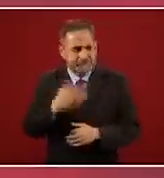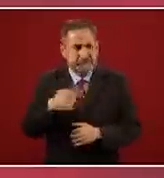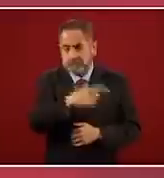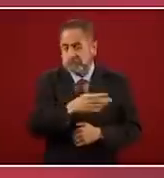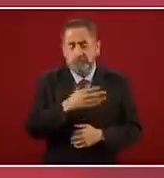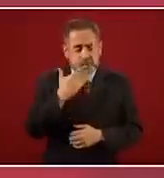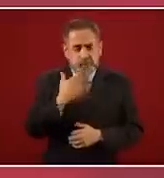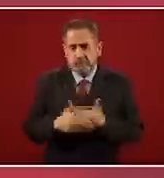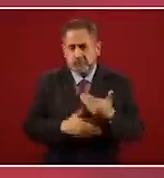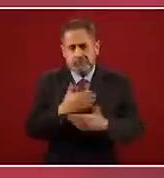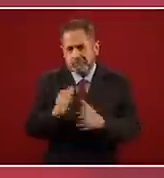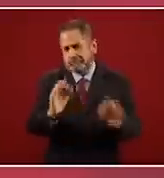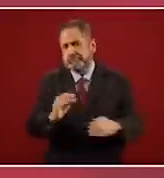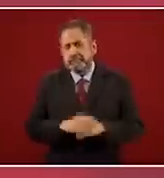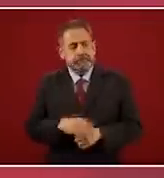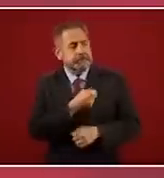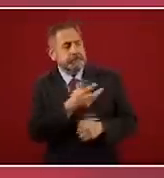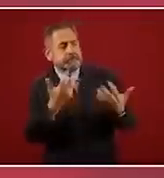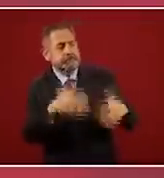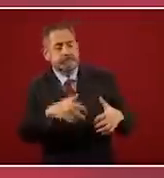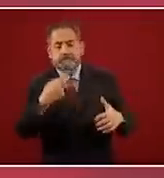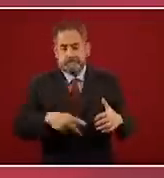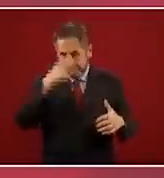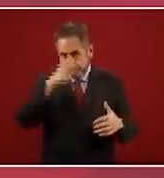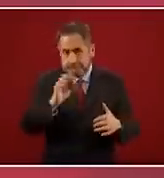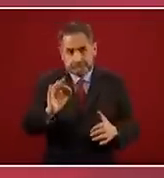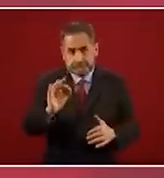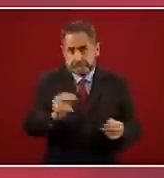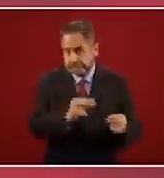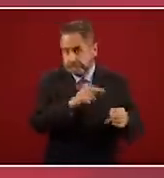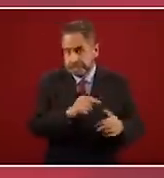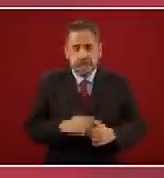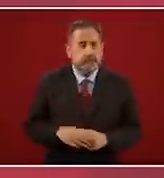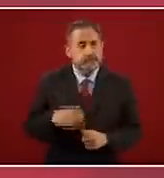muy buen desempeño de las empresas, pero